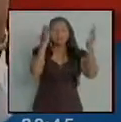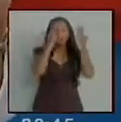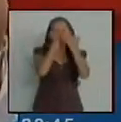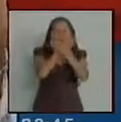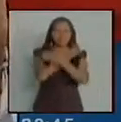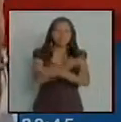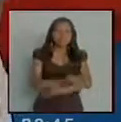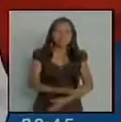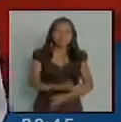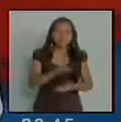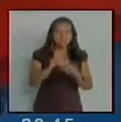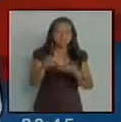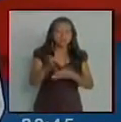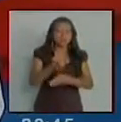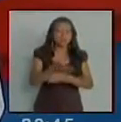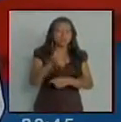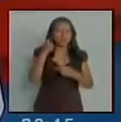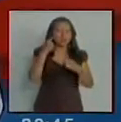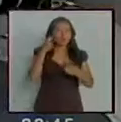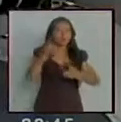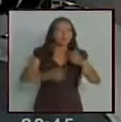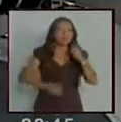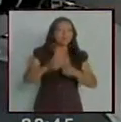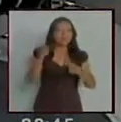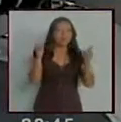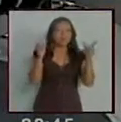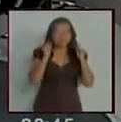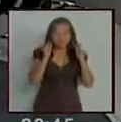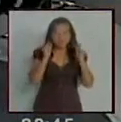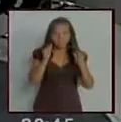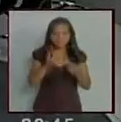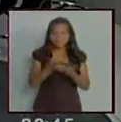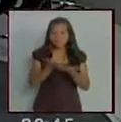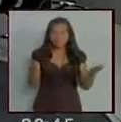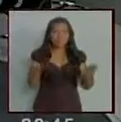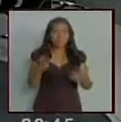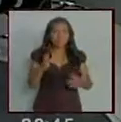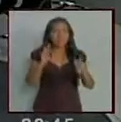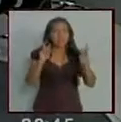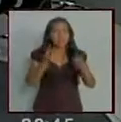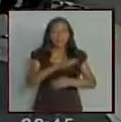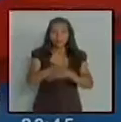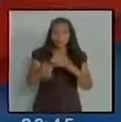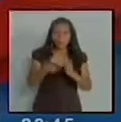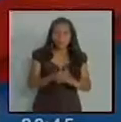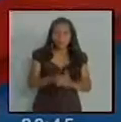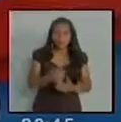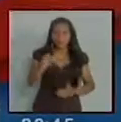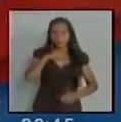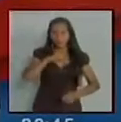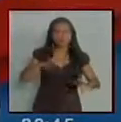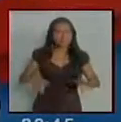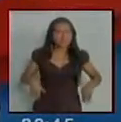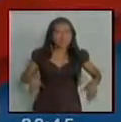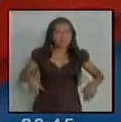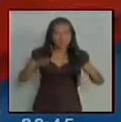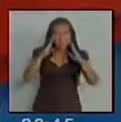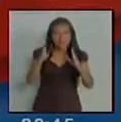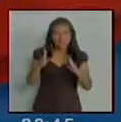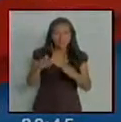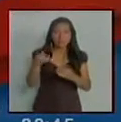cuenta que nos estamos dañando la audición. Sí. Entonces, en realidad, todos estos factores, o sea, que no le prestamos atención,